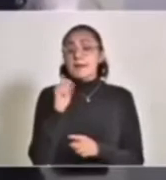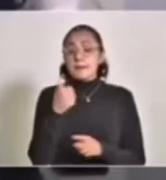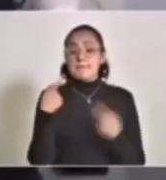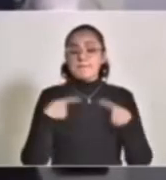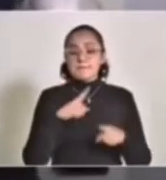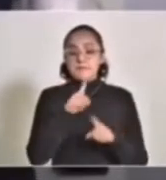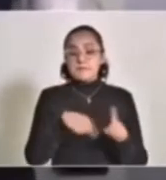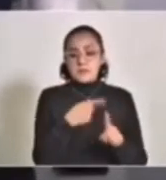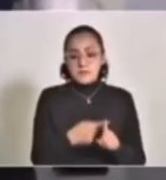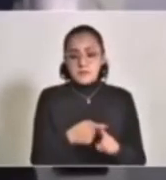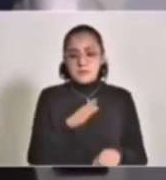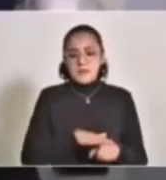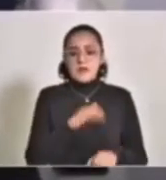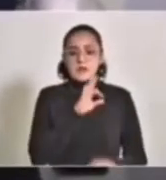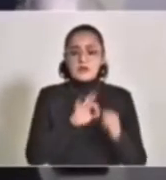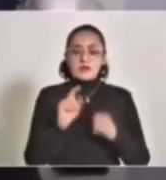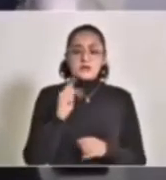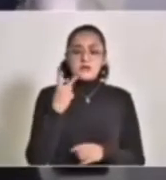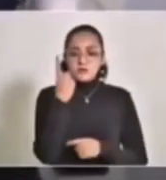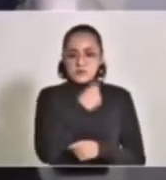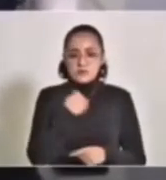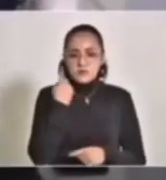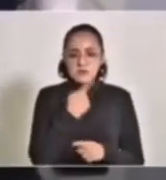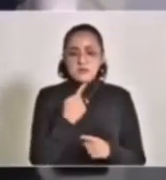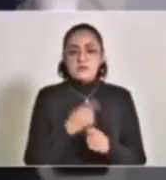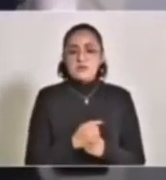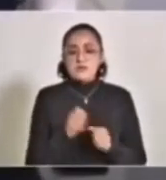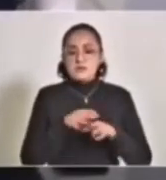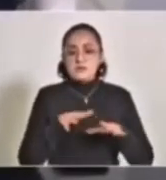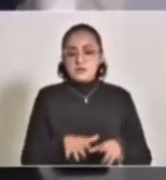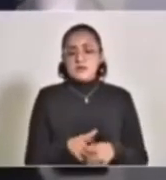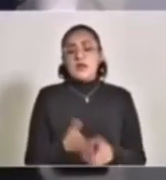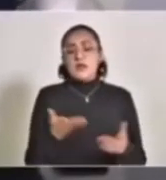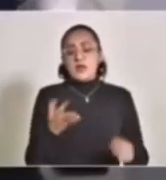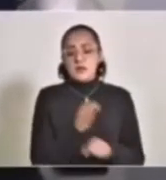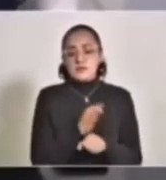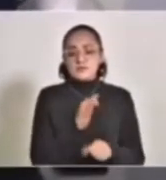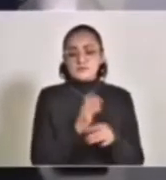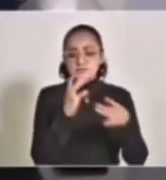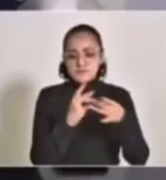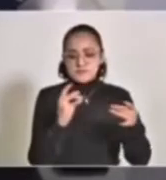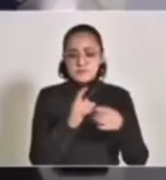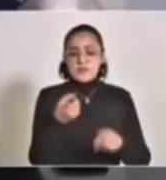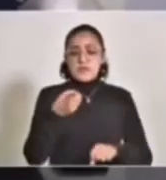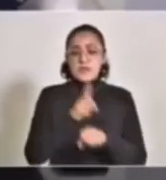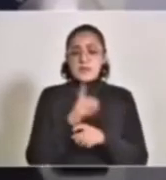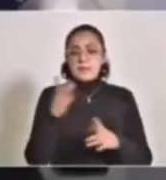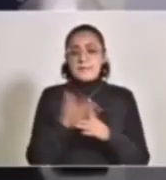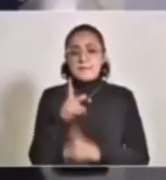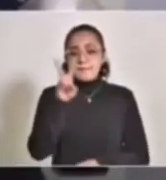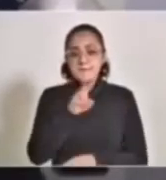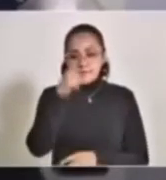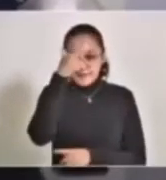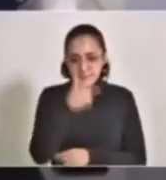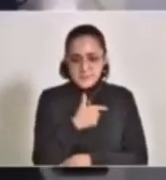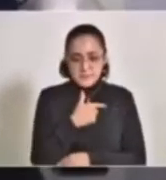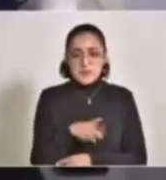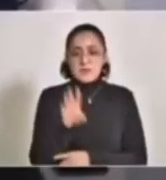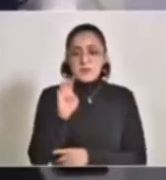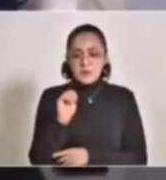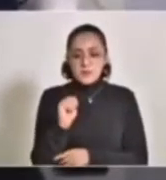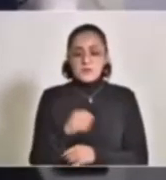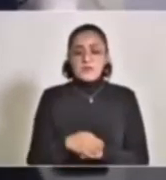defunciones más en las últimas 72 horas, distribuidas de la siguiente manera. A corte del viernes por la noche,